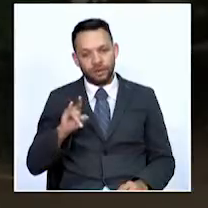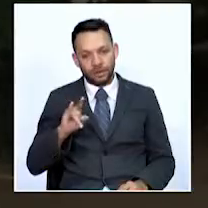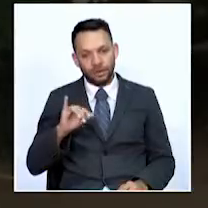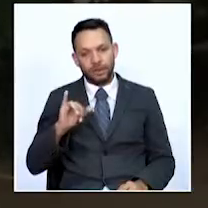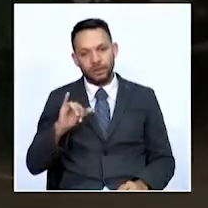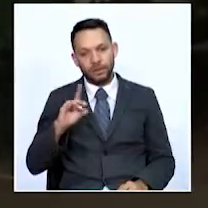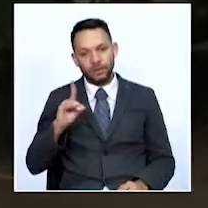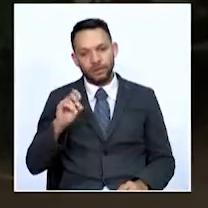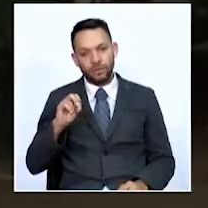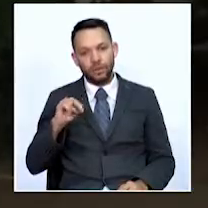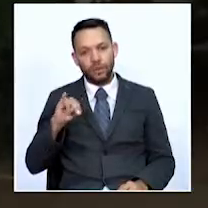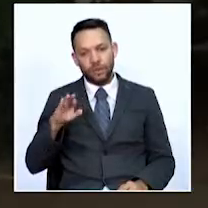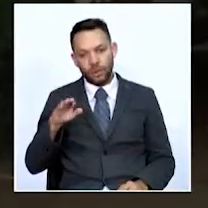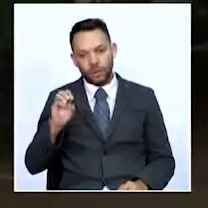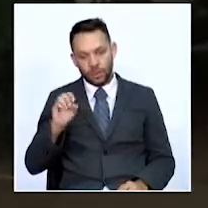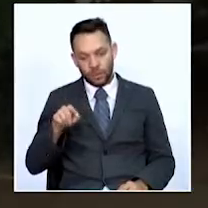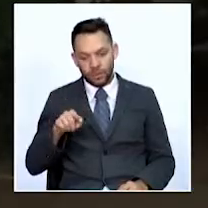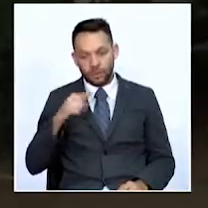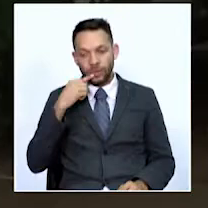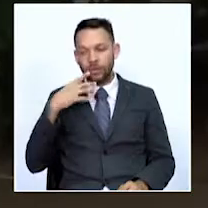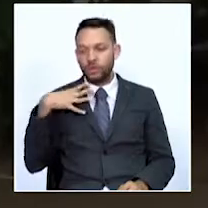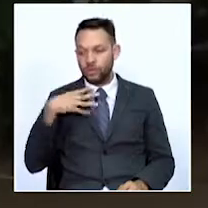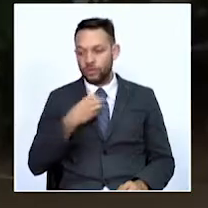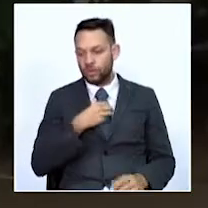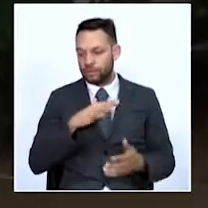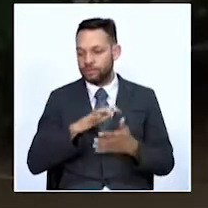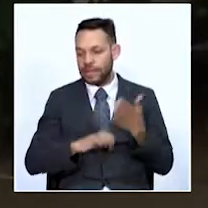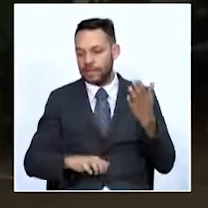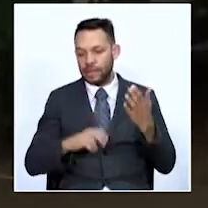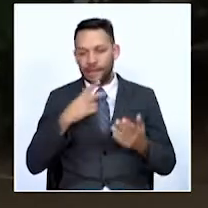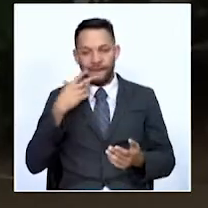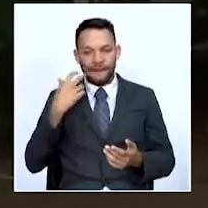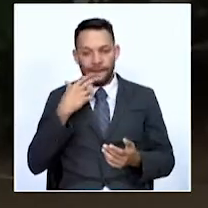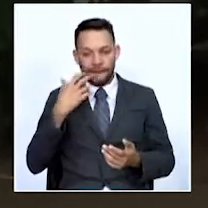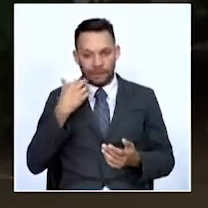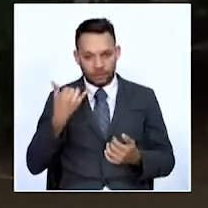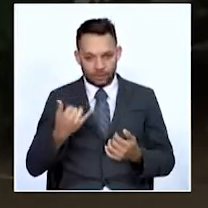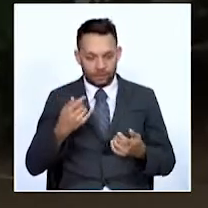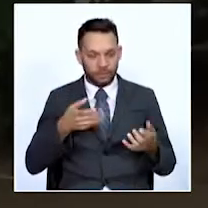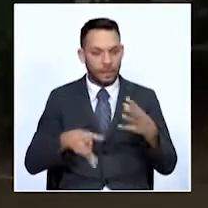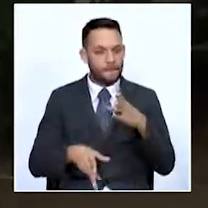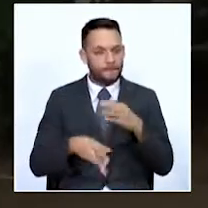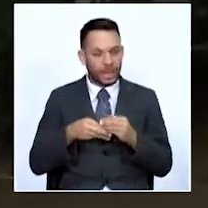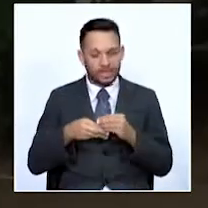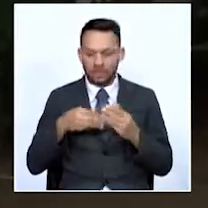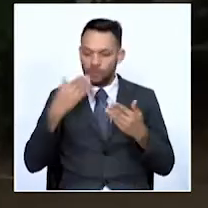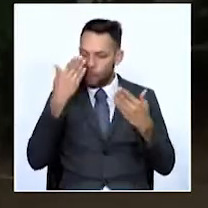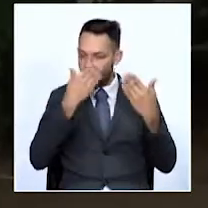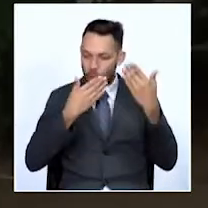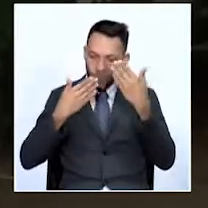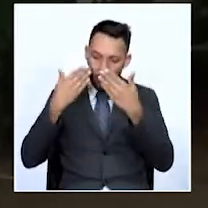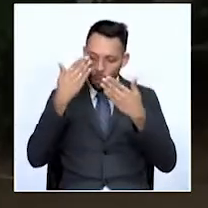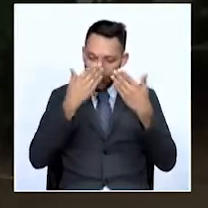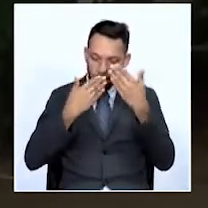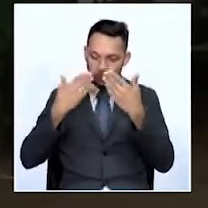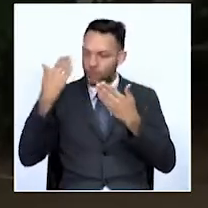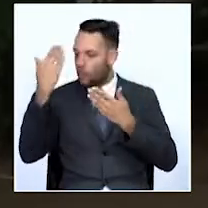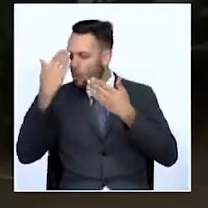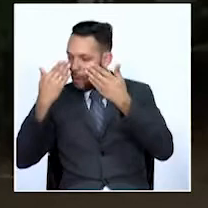Por eso siempre quitamos al paciente la carne. Y adicionalmente, de los estudios y eso, la parte